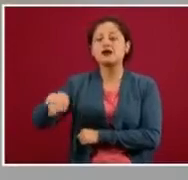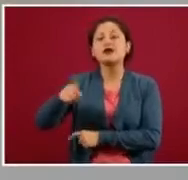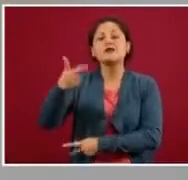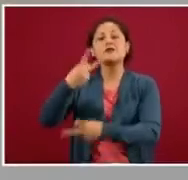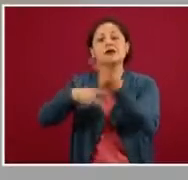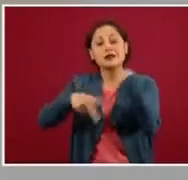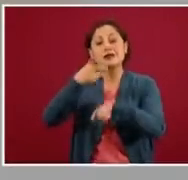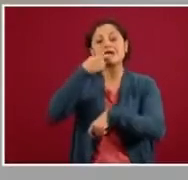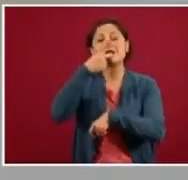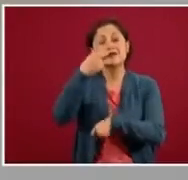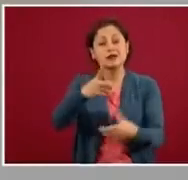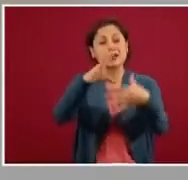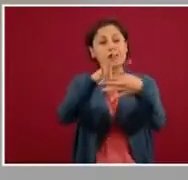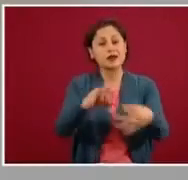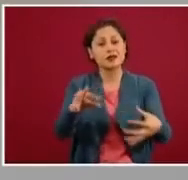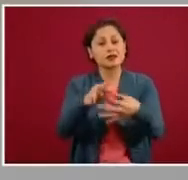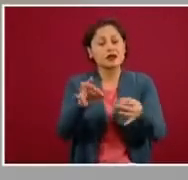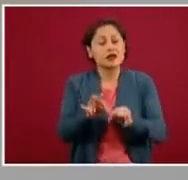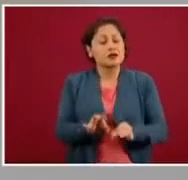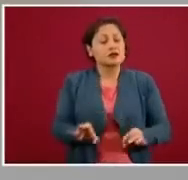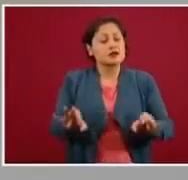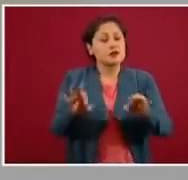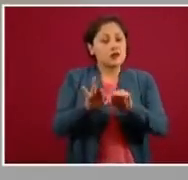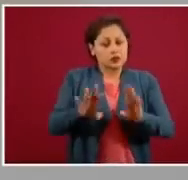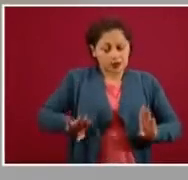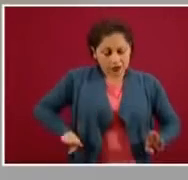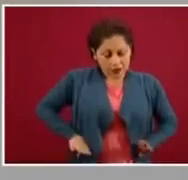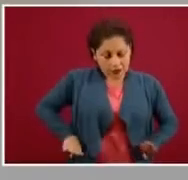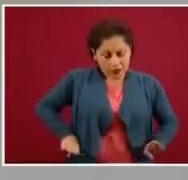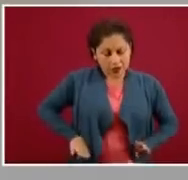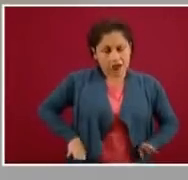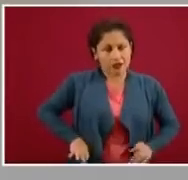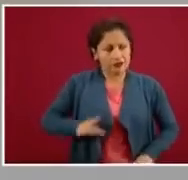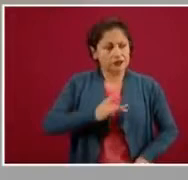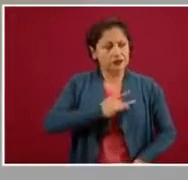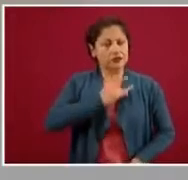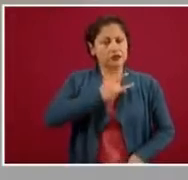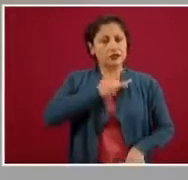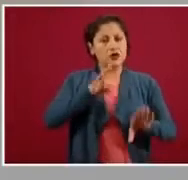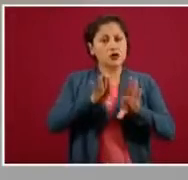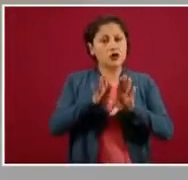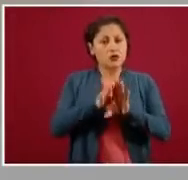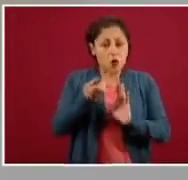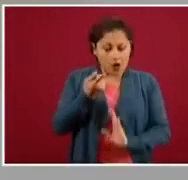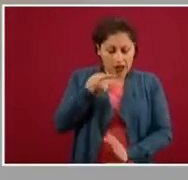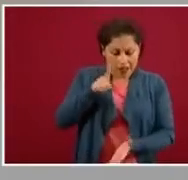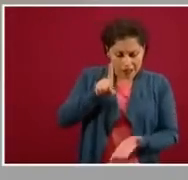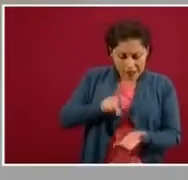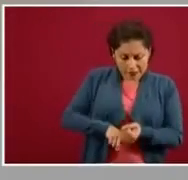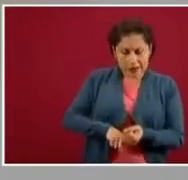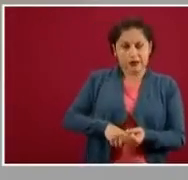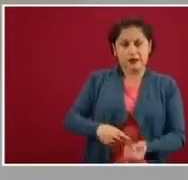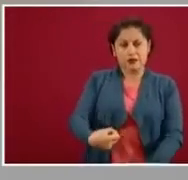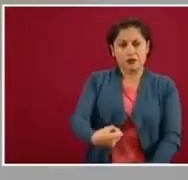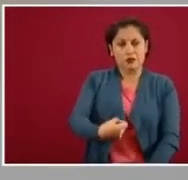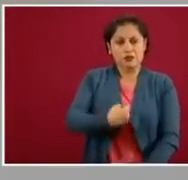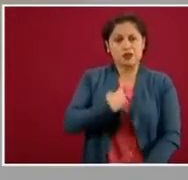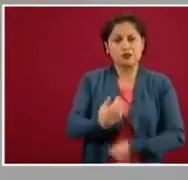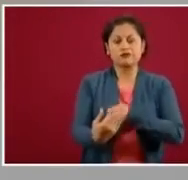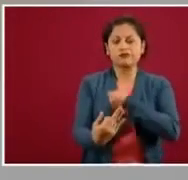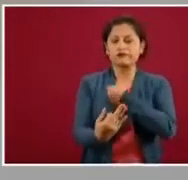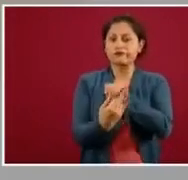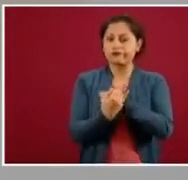ánimo, nuestra conducta, nuestra respuesta. El propio sistema inmune está modulado, y esto se conoce